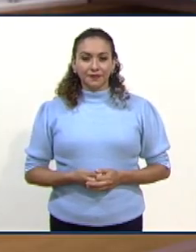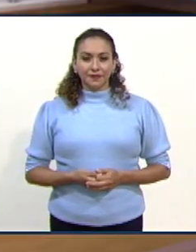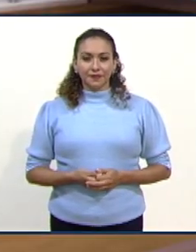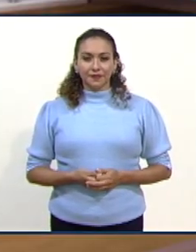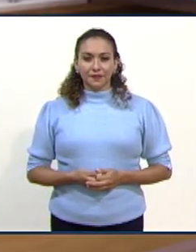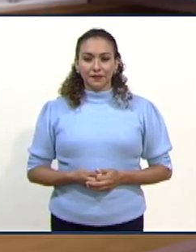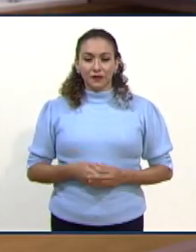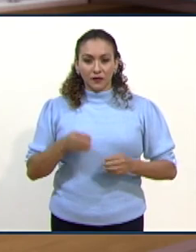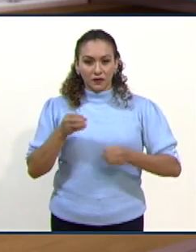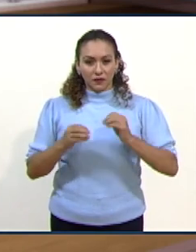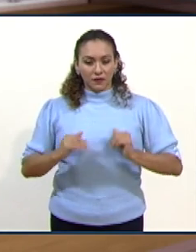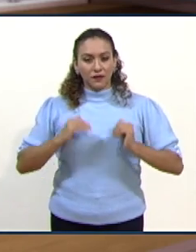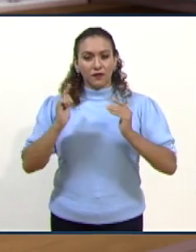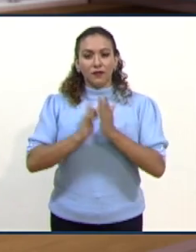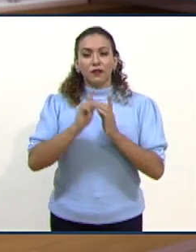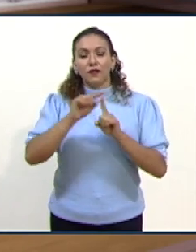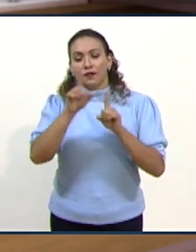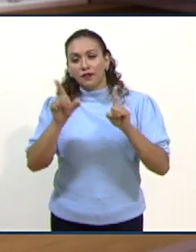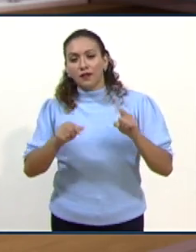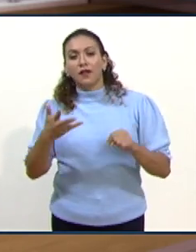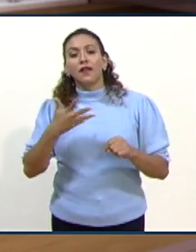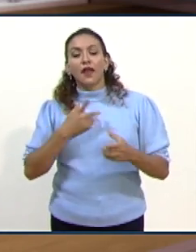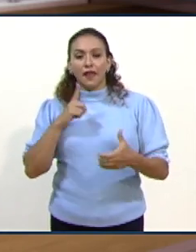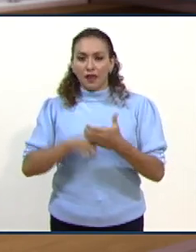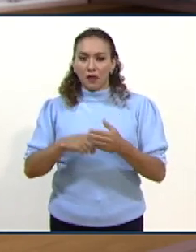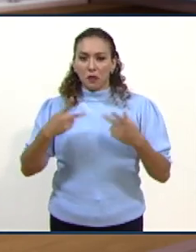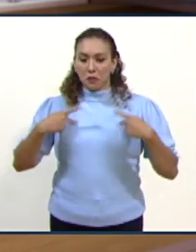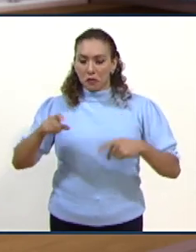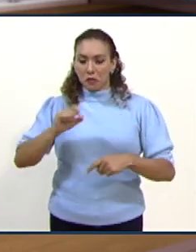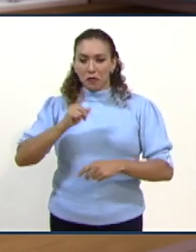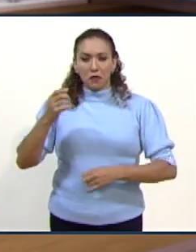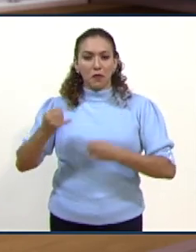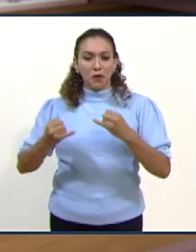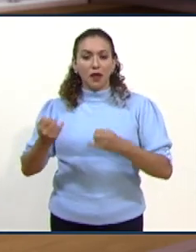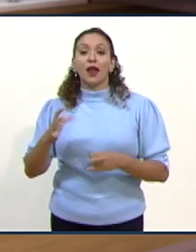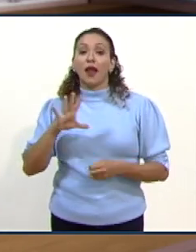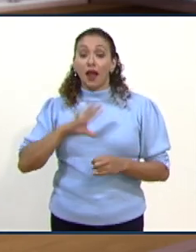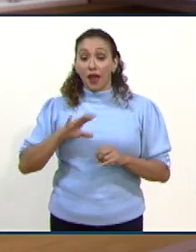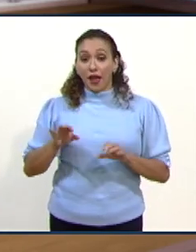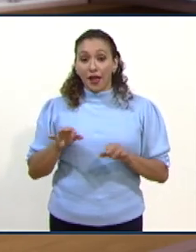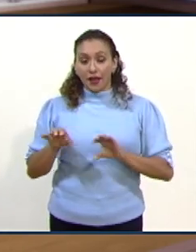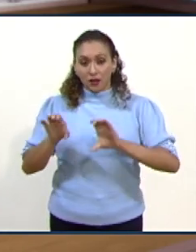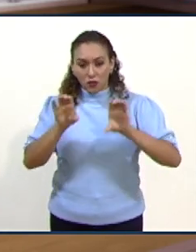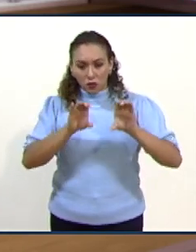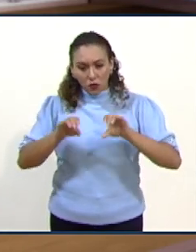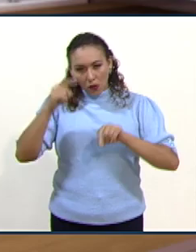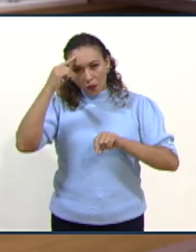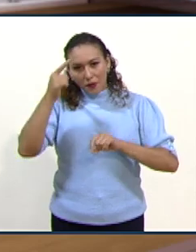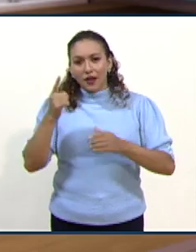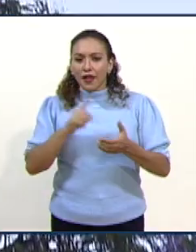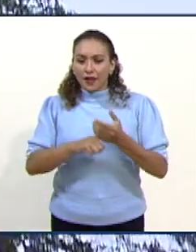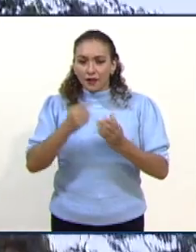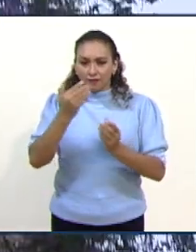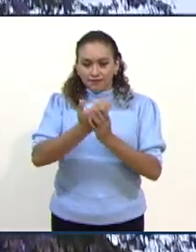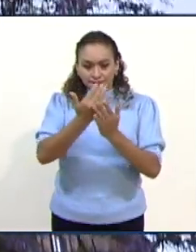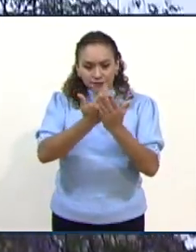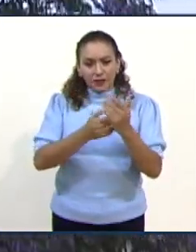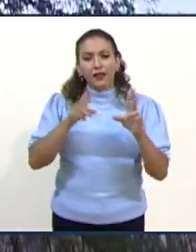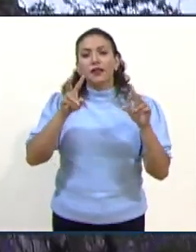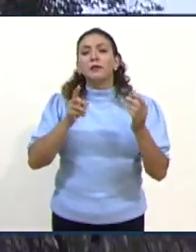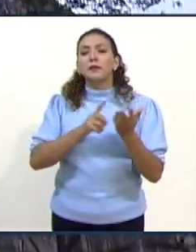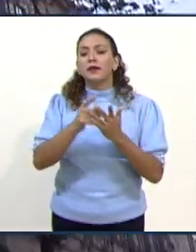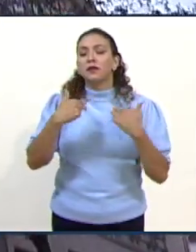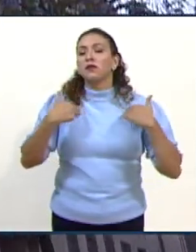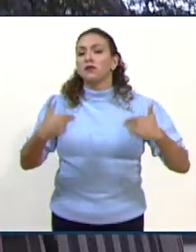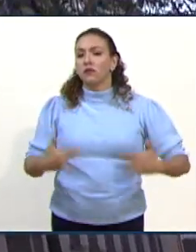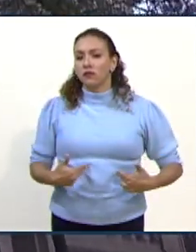Y la Suprema Corte cuenta con buscadores jurídicos que almacenan y sistematizan los criterios internacionales en materia de derechos